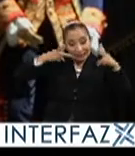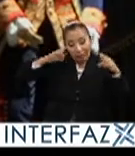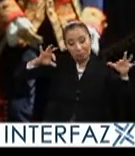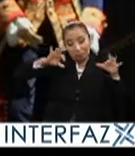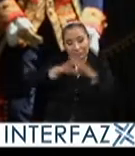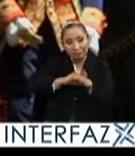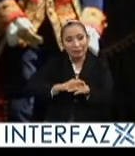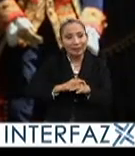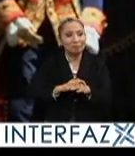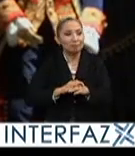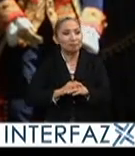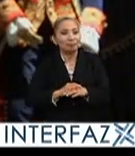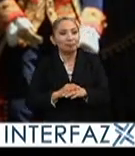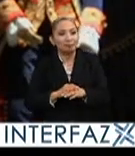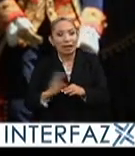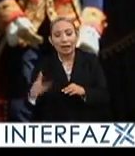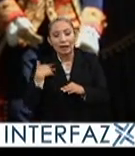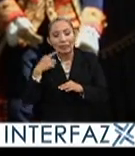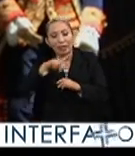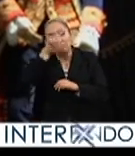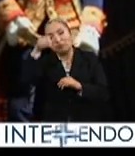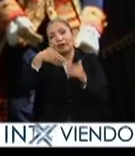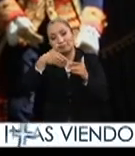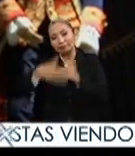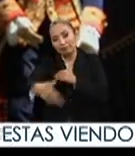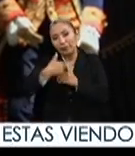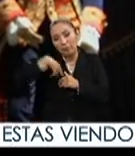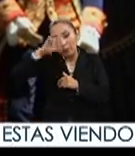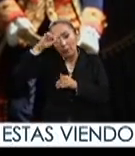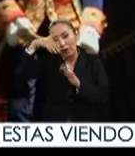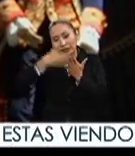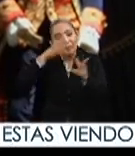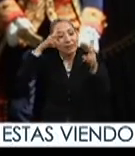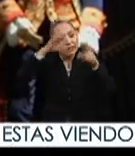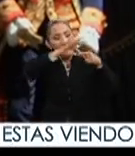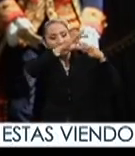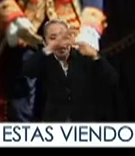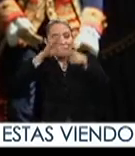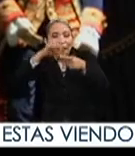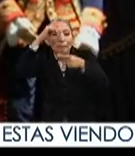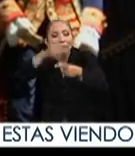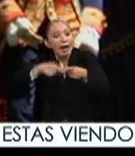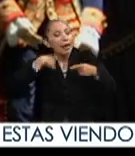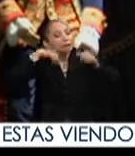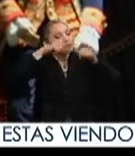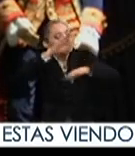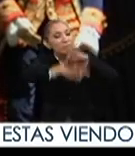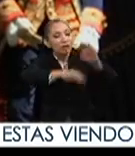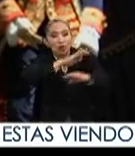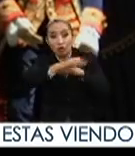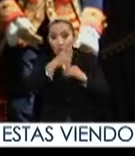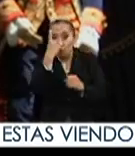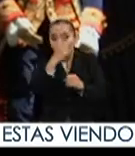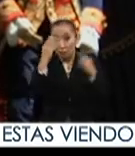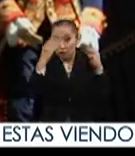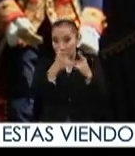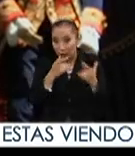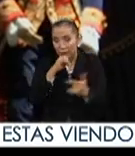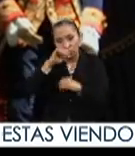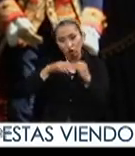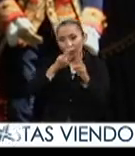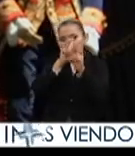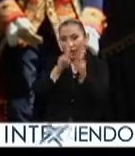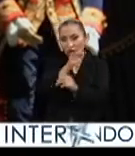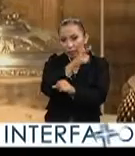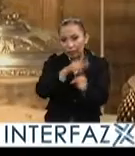bueno, ya per se nuestra propuesta de visitas guiadas para poder atender a todos, no solamente en el Museo Histórico, sino en todo